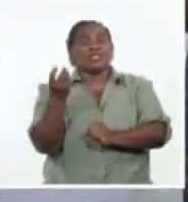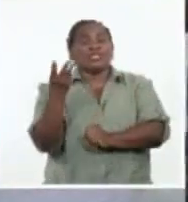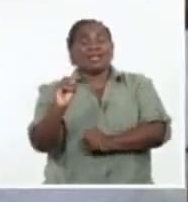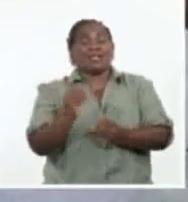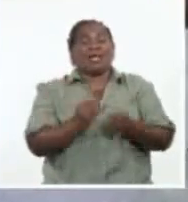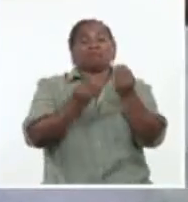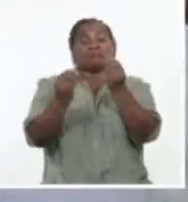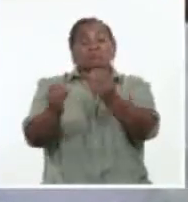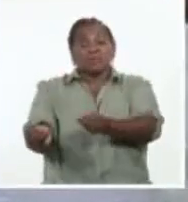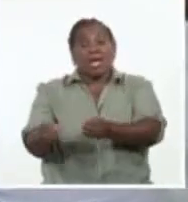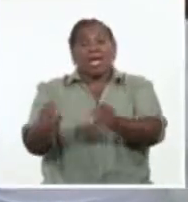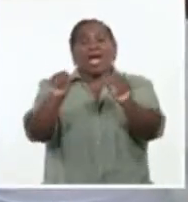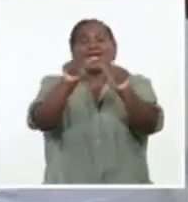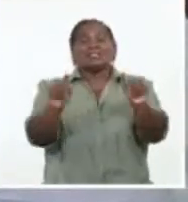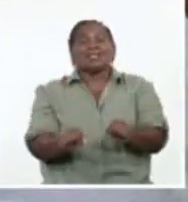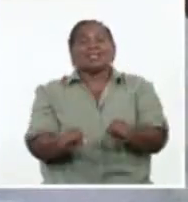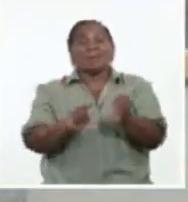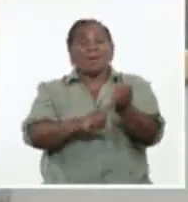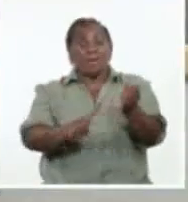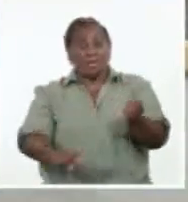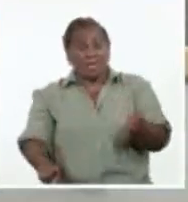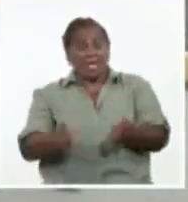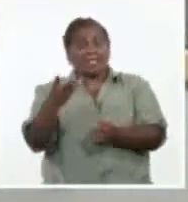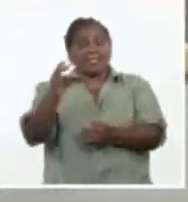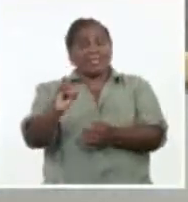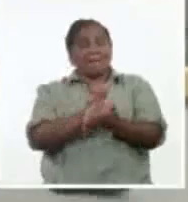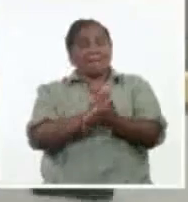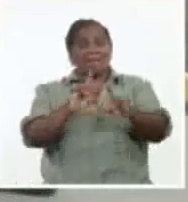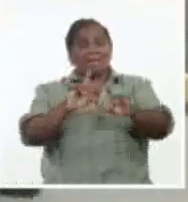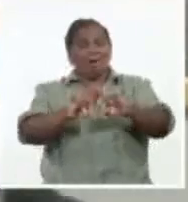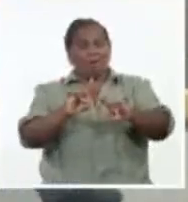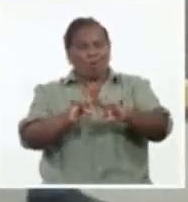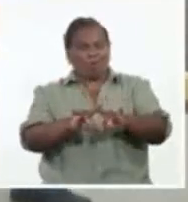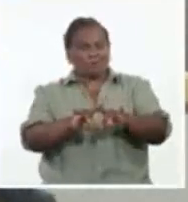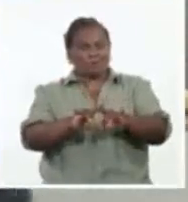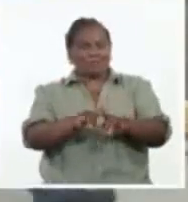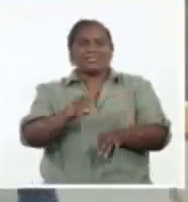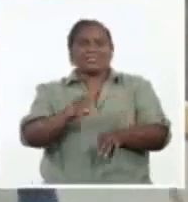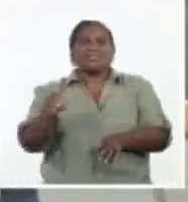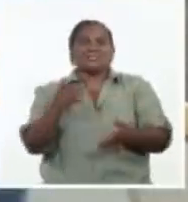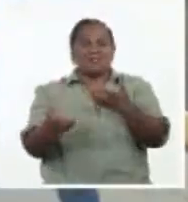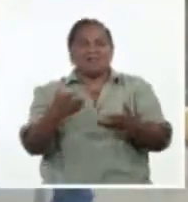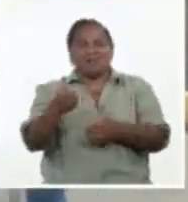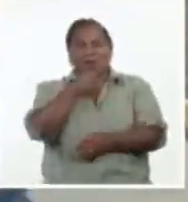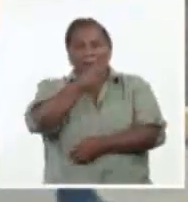al Sistema Electroenergético Nacional. Desde Cienfuegos, Mayelin del Sol, Sistema Informativo de la Televisión Cubana.